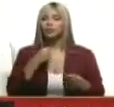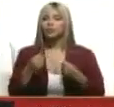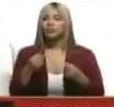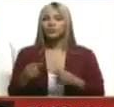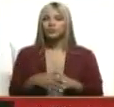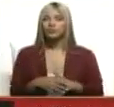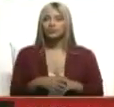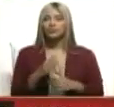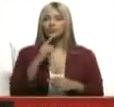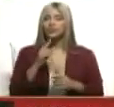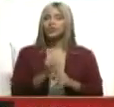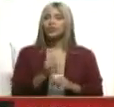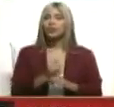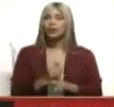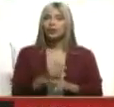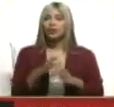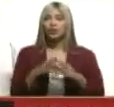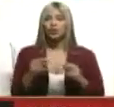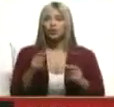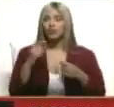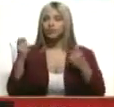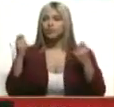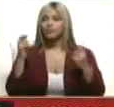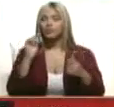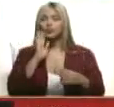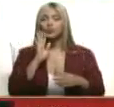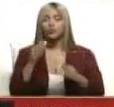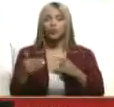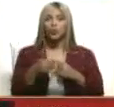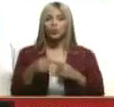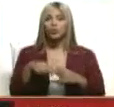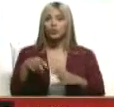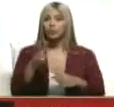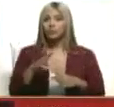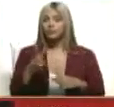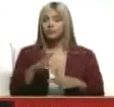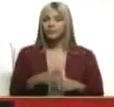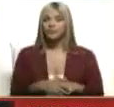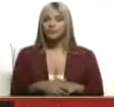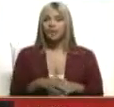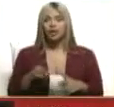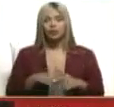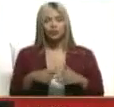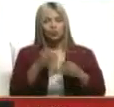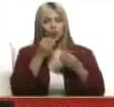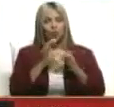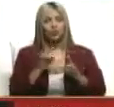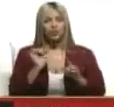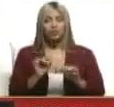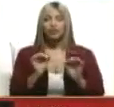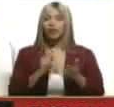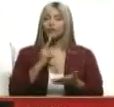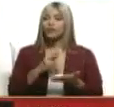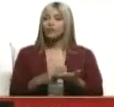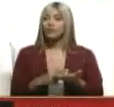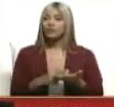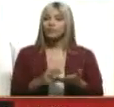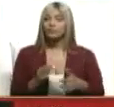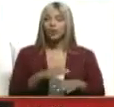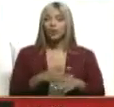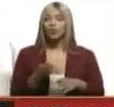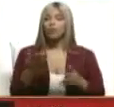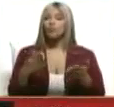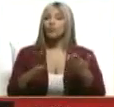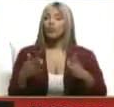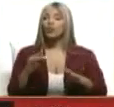comunicación y troles en Internet y toda la campaña de guerra sucia contra el gobierno de Venezuela. Entonces, bueno, esa es la realidad. Fue un golpe simbólico porque han